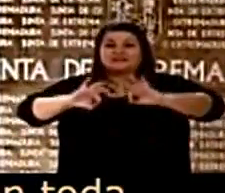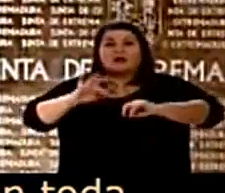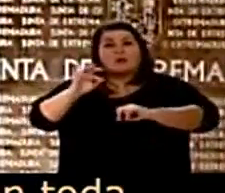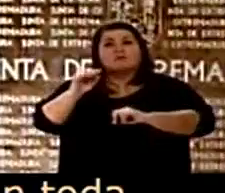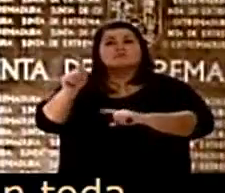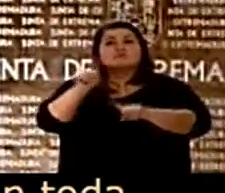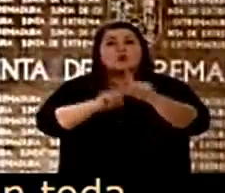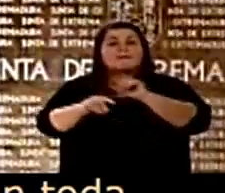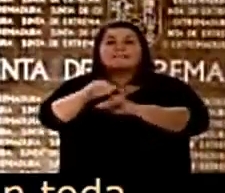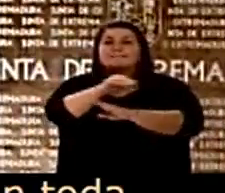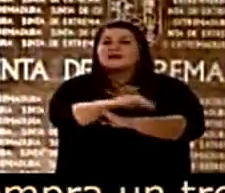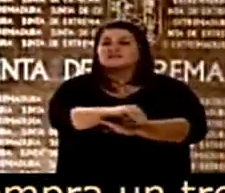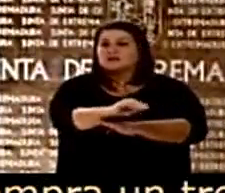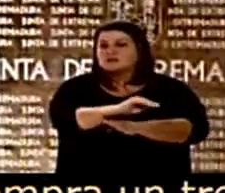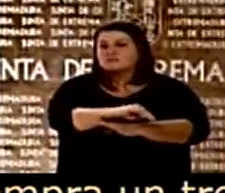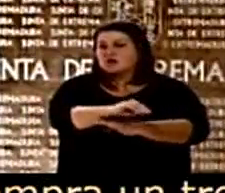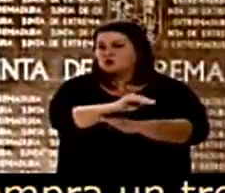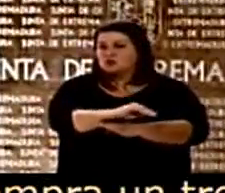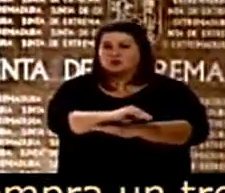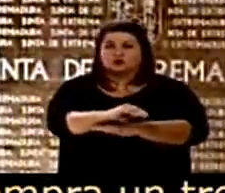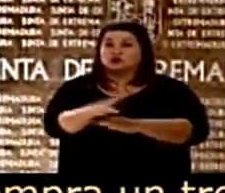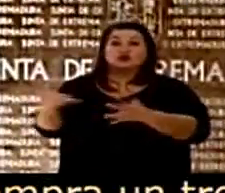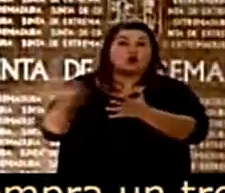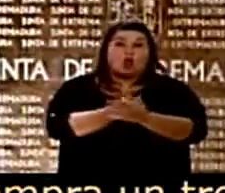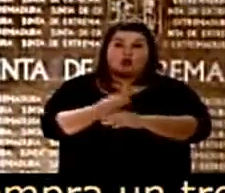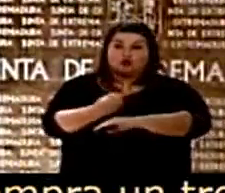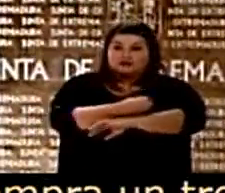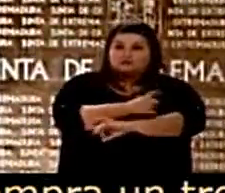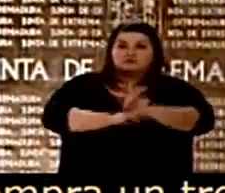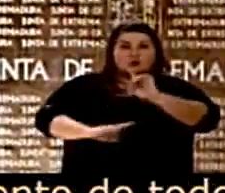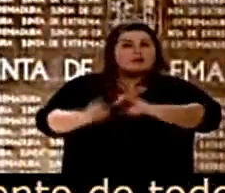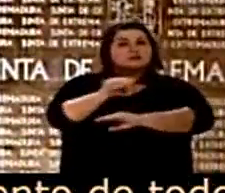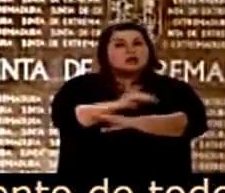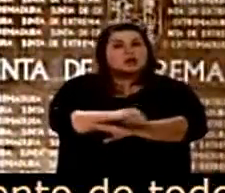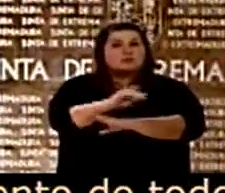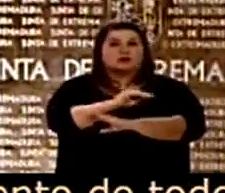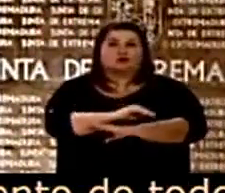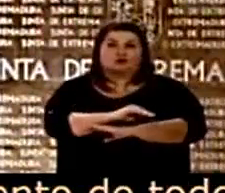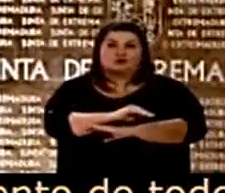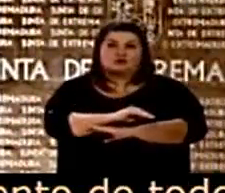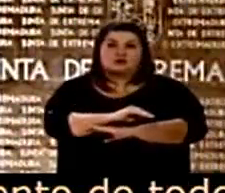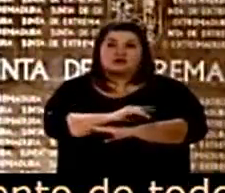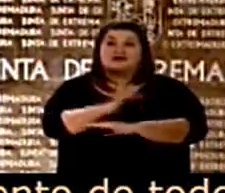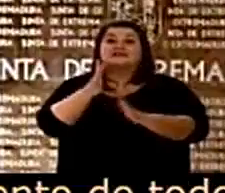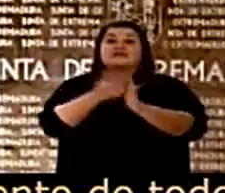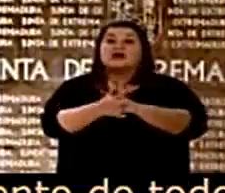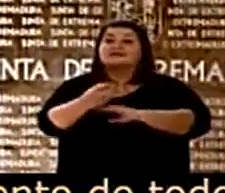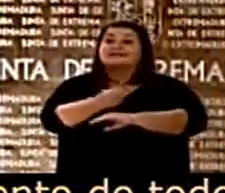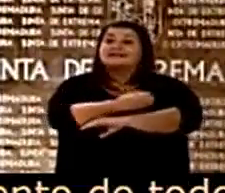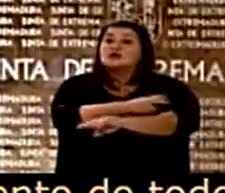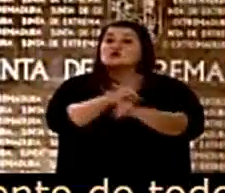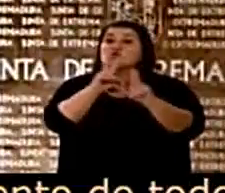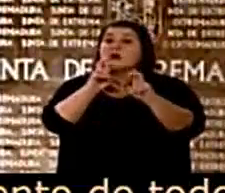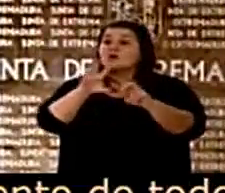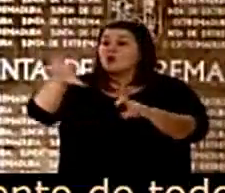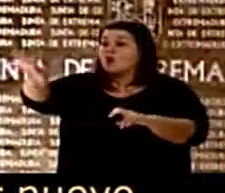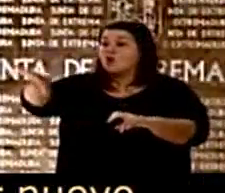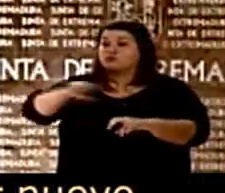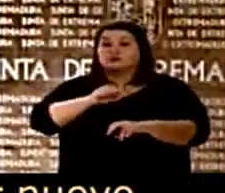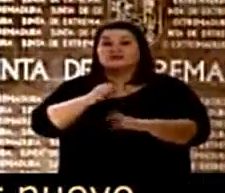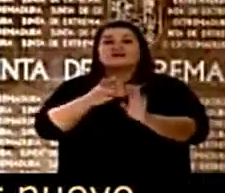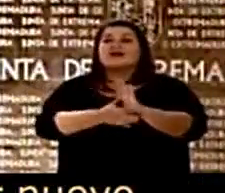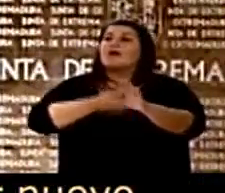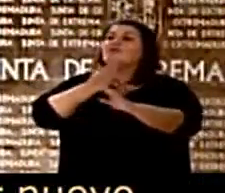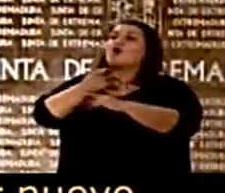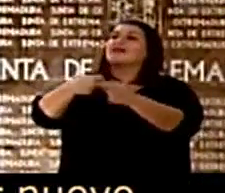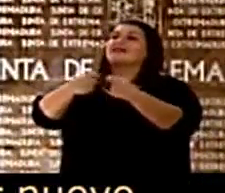de mantenimiento de todo el material rodante, y que, por otra parte, adquirir nuevo material pues no es ir a la tienda y